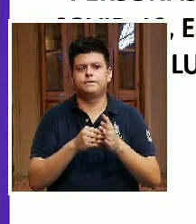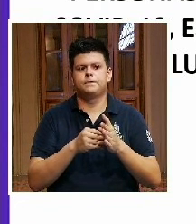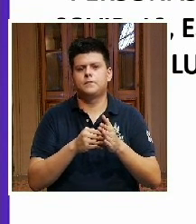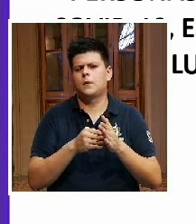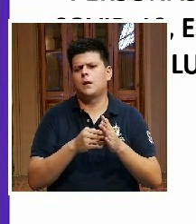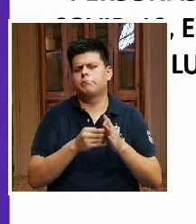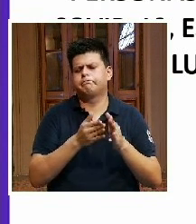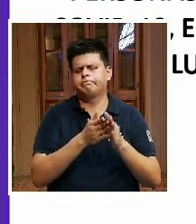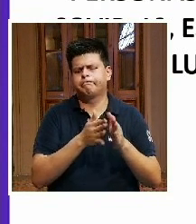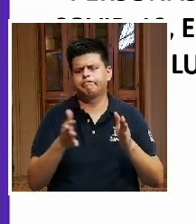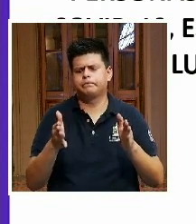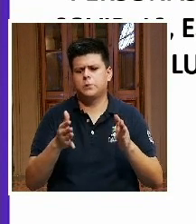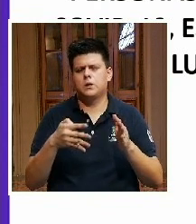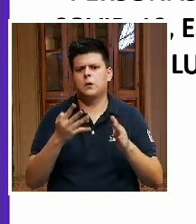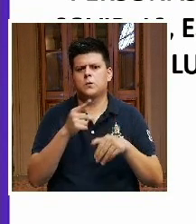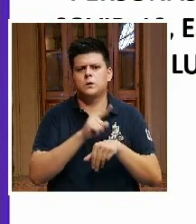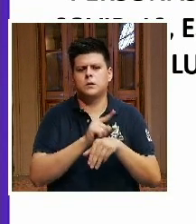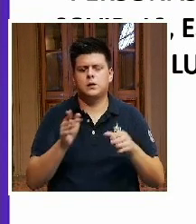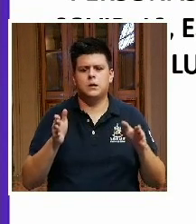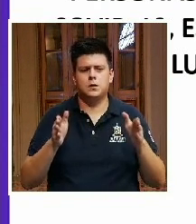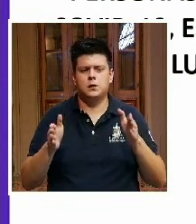14 días de evolución